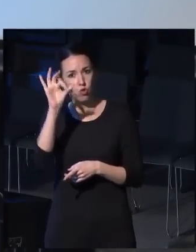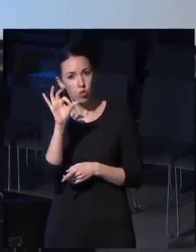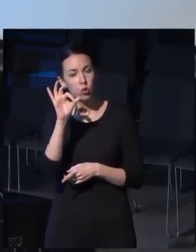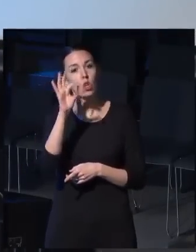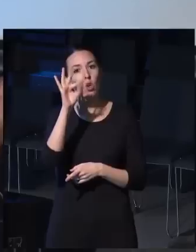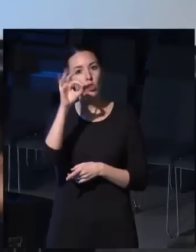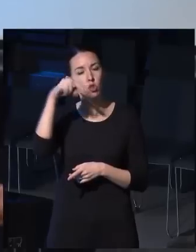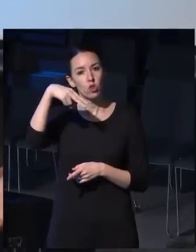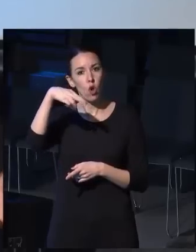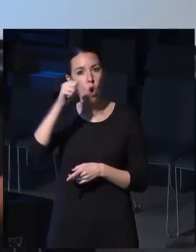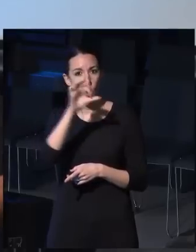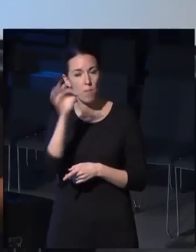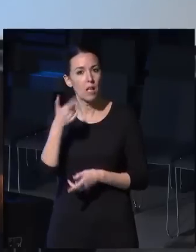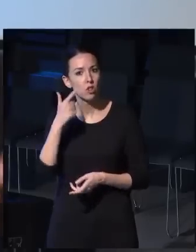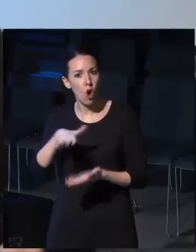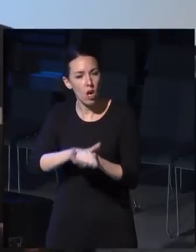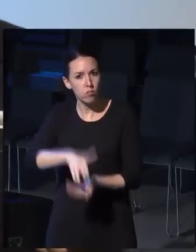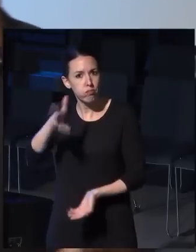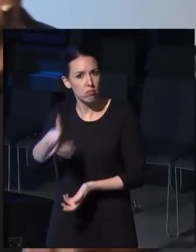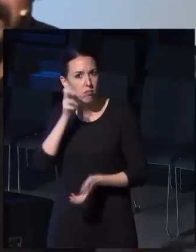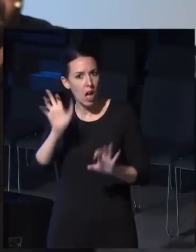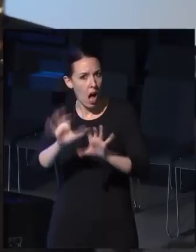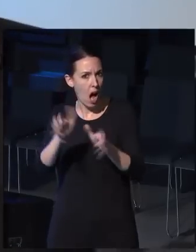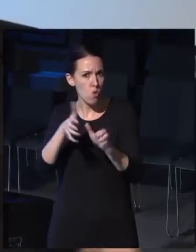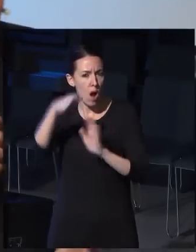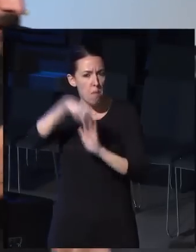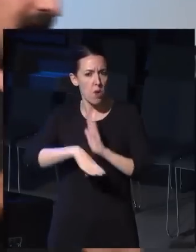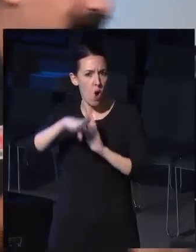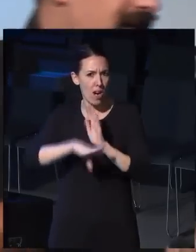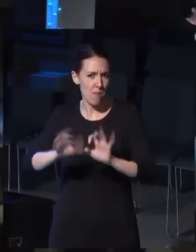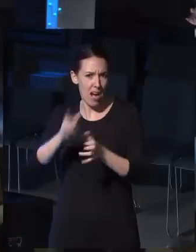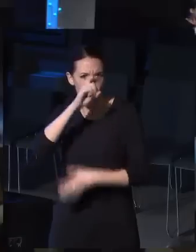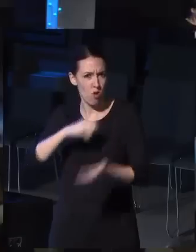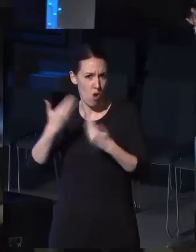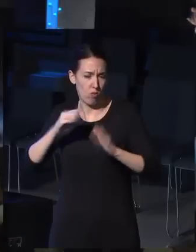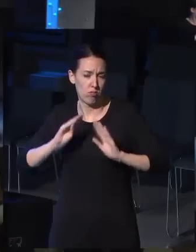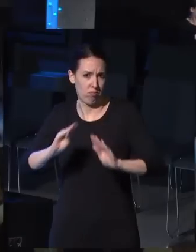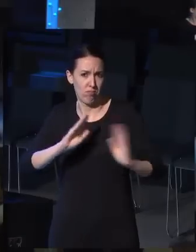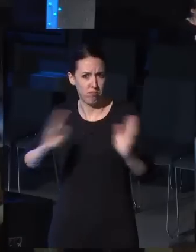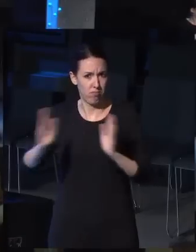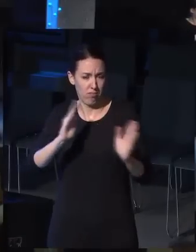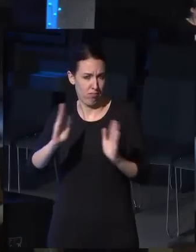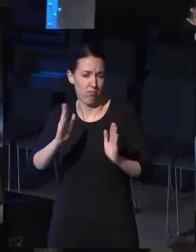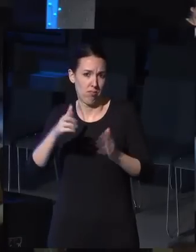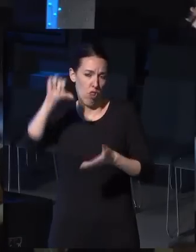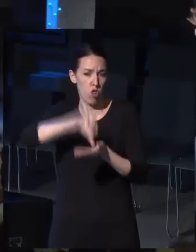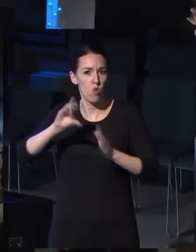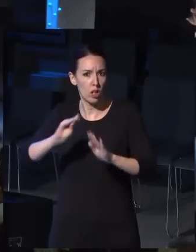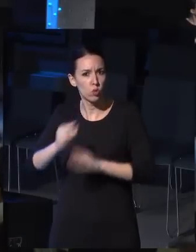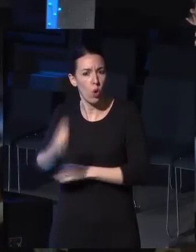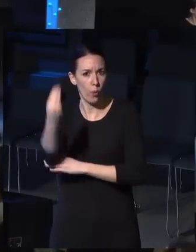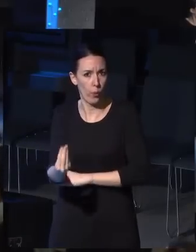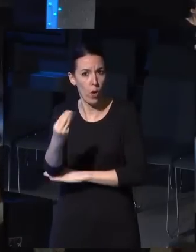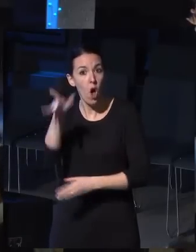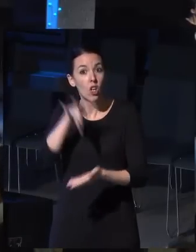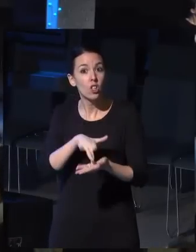creció escuchando el Gran Ole Opry, que es el gran canal de radio, el gran programa de radio que había en Nashville. Lo que sucede es que era un